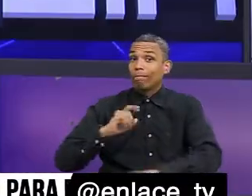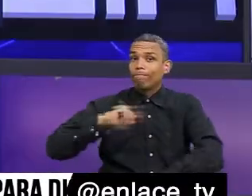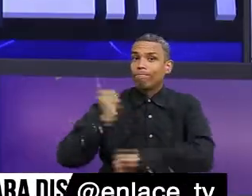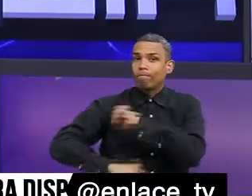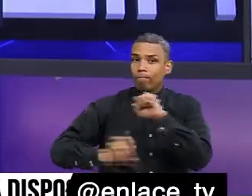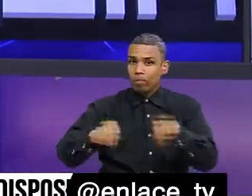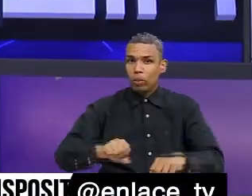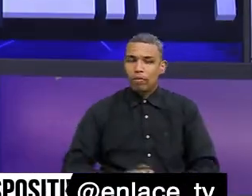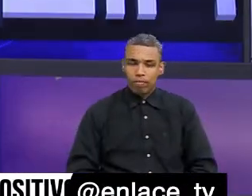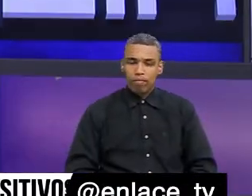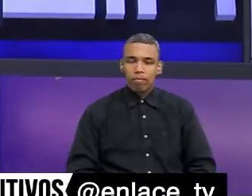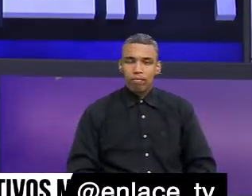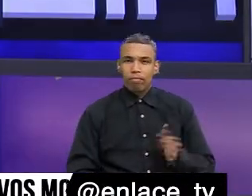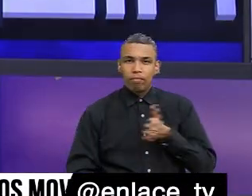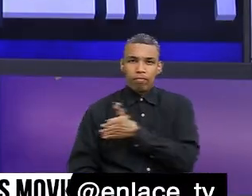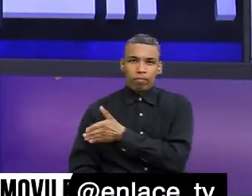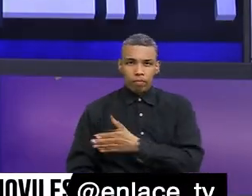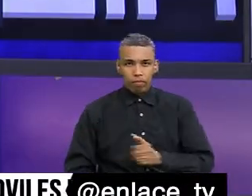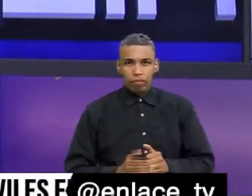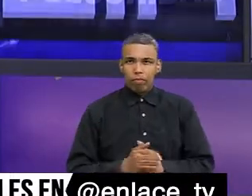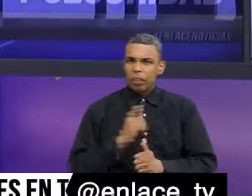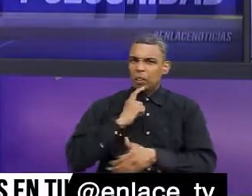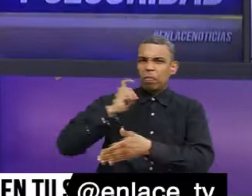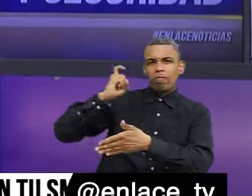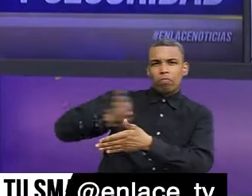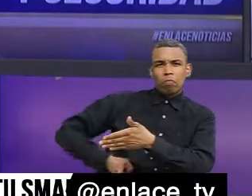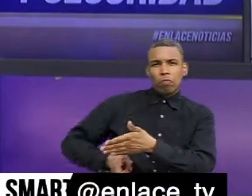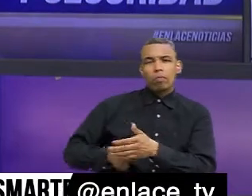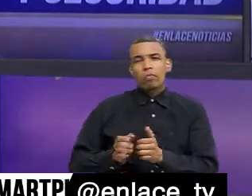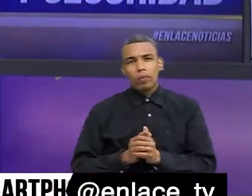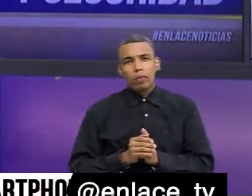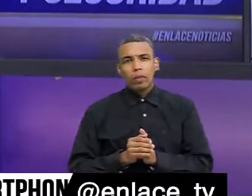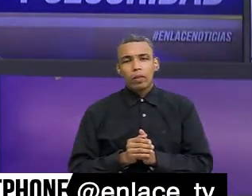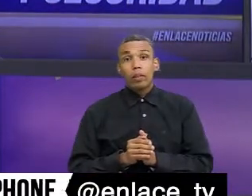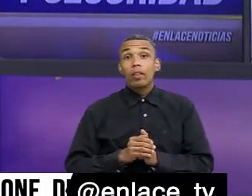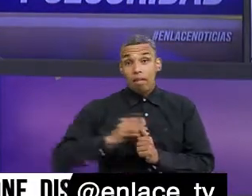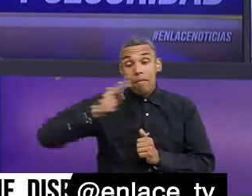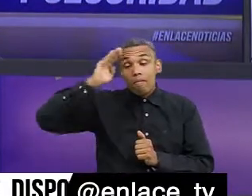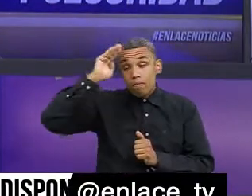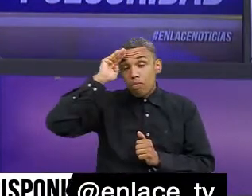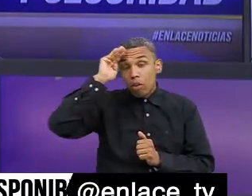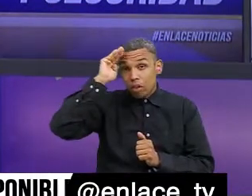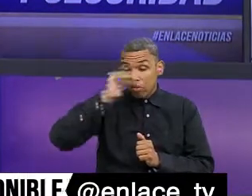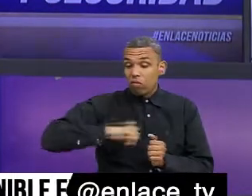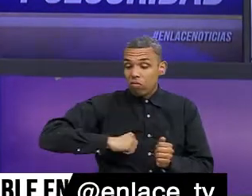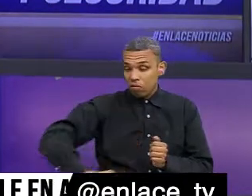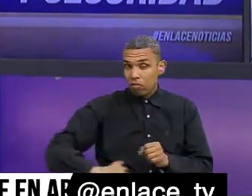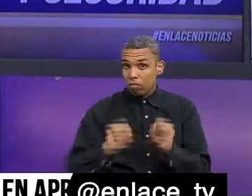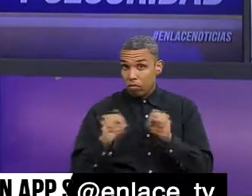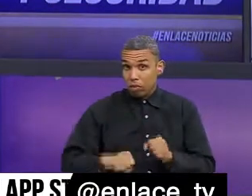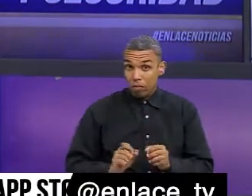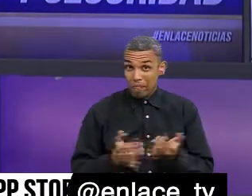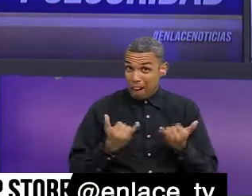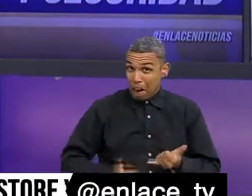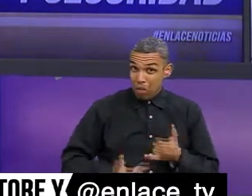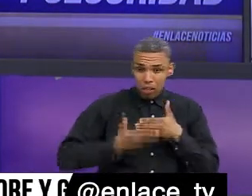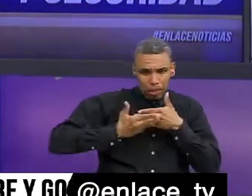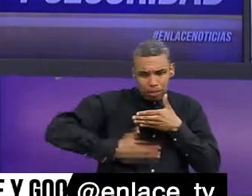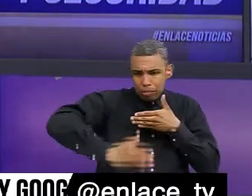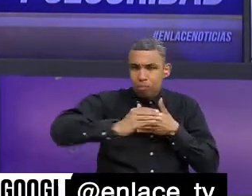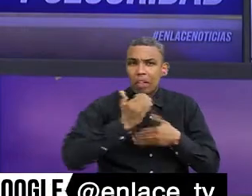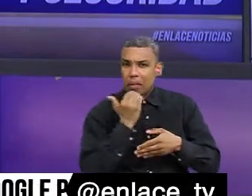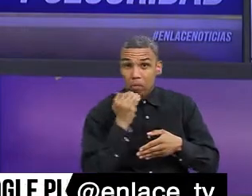los encargados de imponer esos comparendos ambientales son los uniformados de la policía nacional quienes a partir de la fecha sancionarán